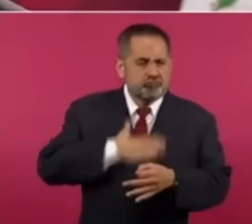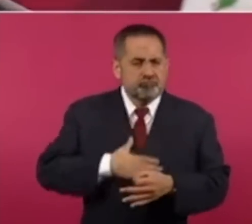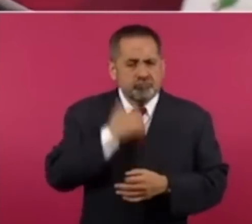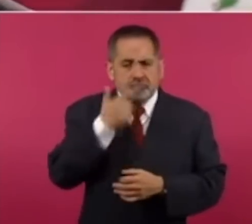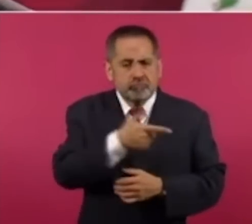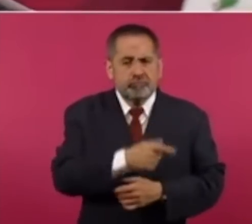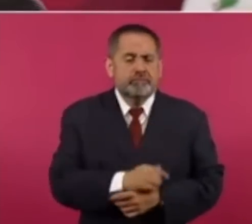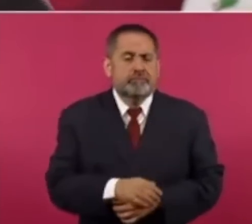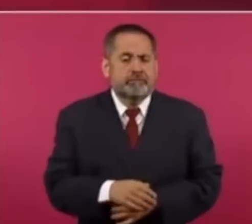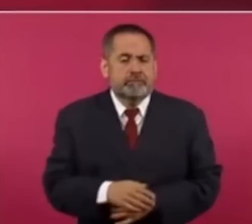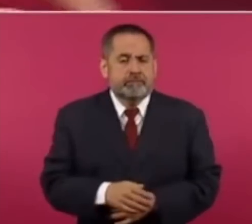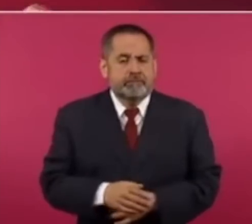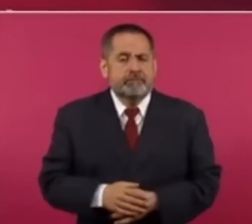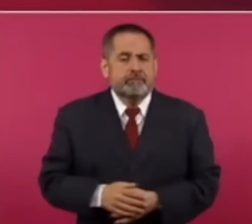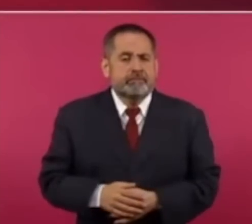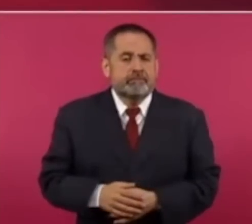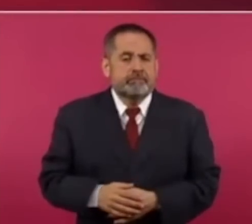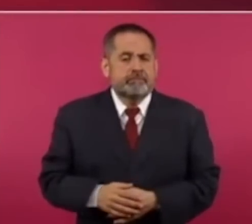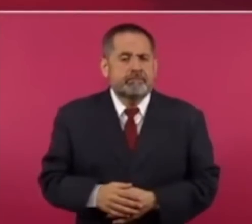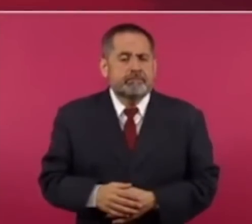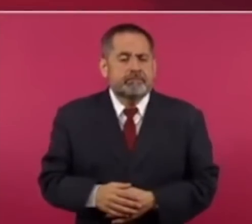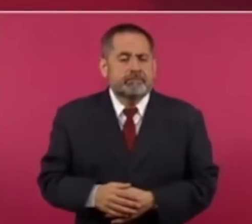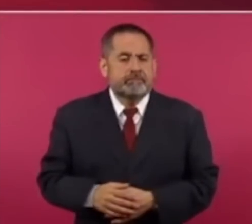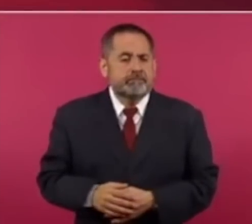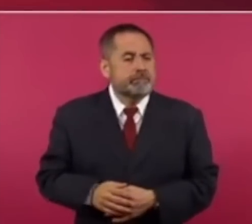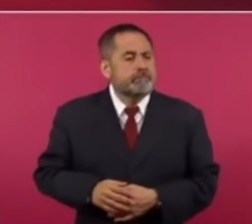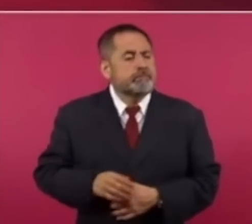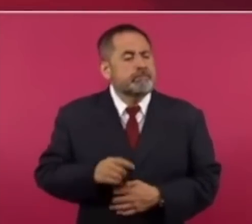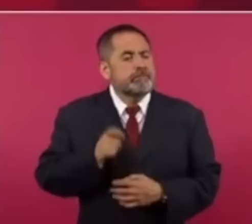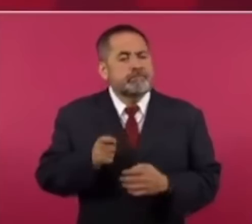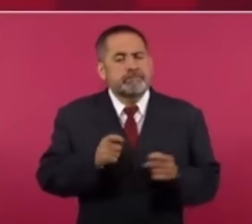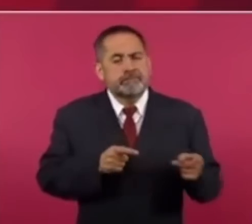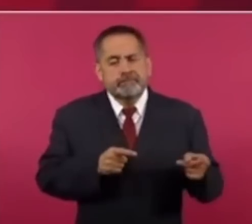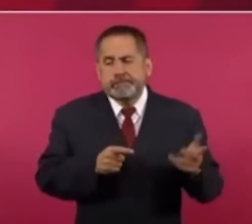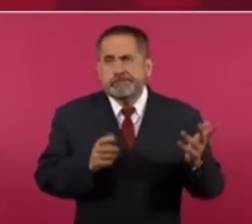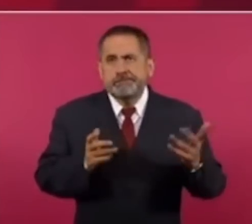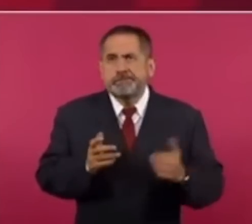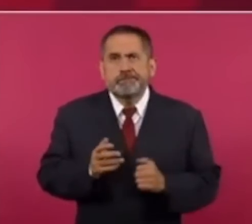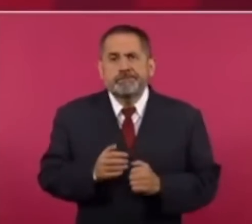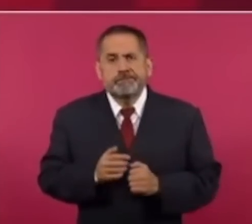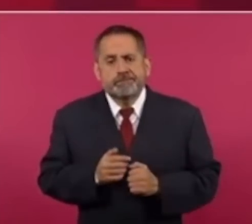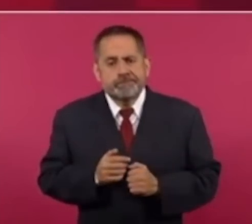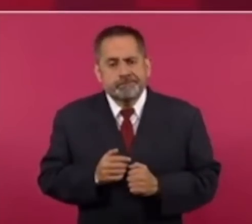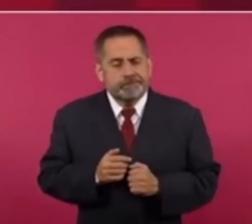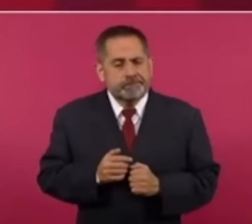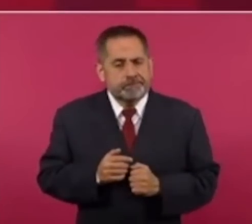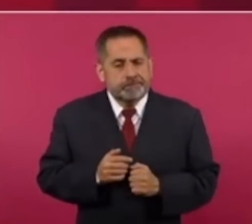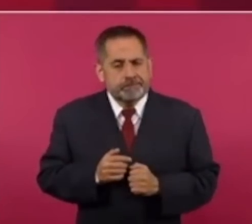Se deberían de